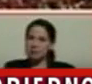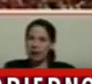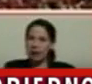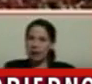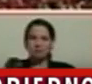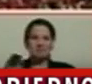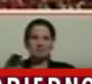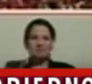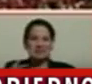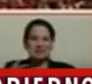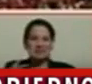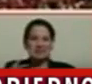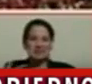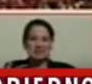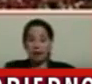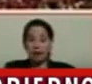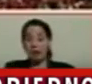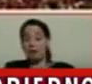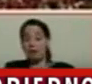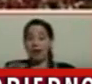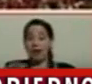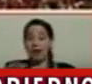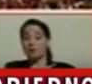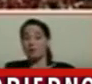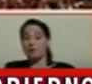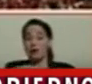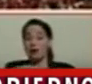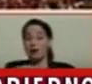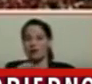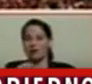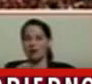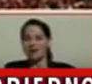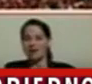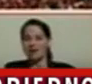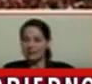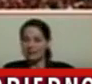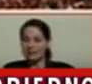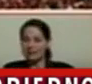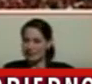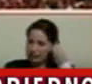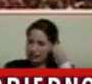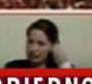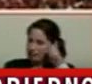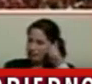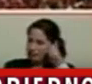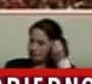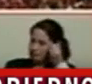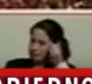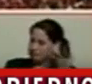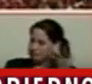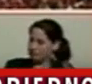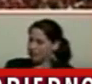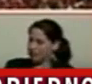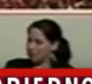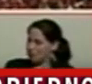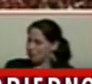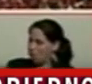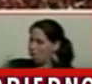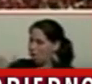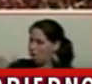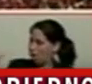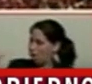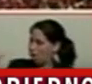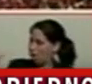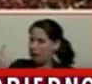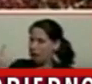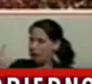manipulación y la intriga la crearon. Compañero Jorge Rodríguez, Toda la manipulación y la intriga la crearon,